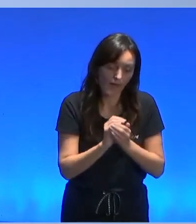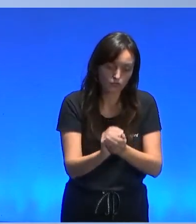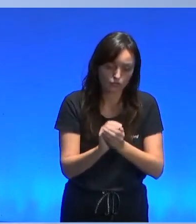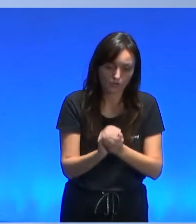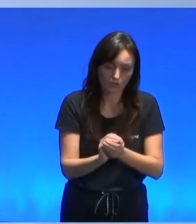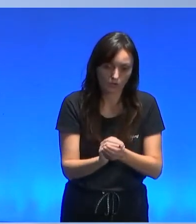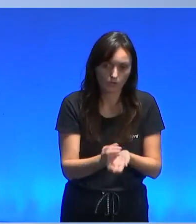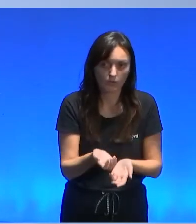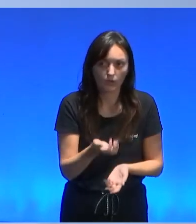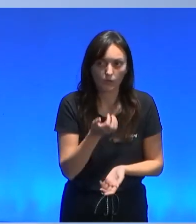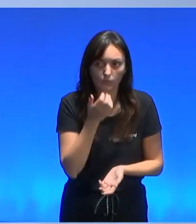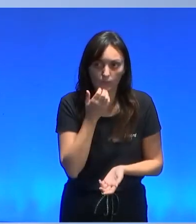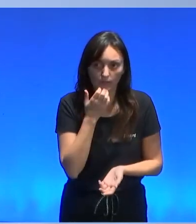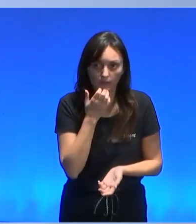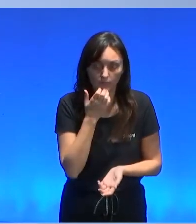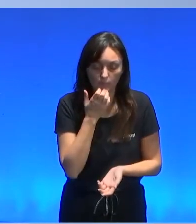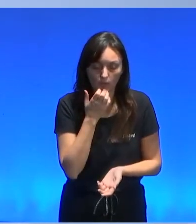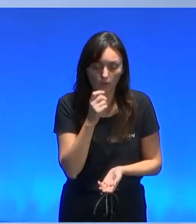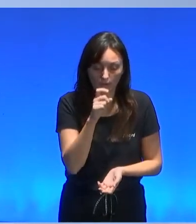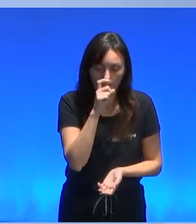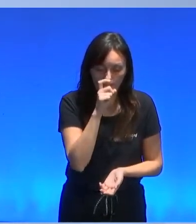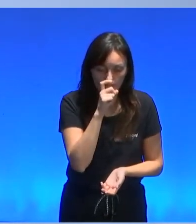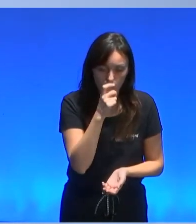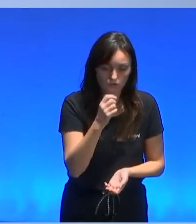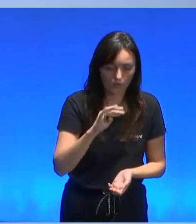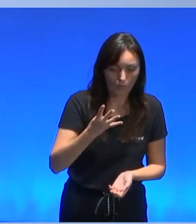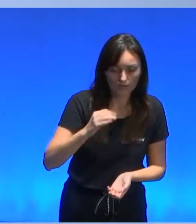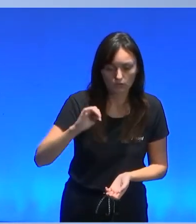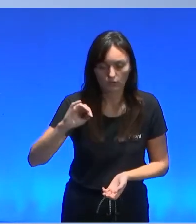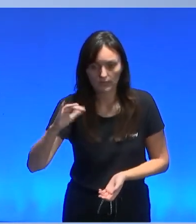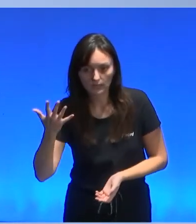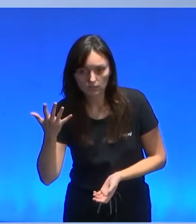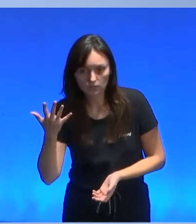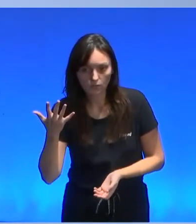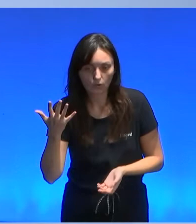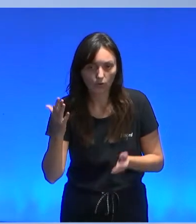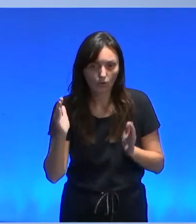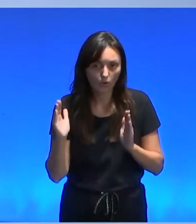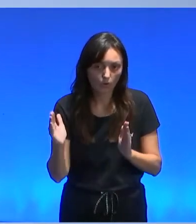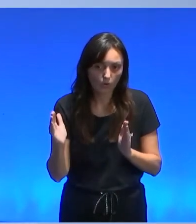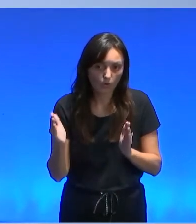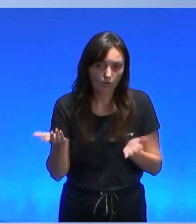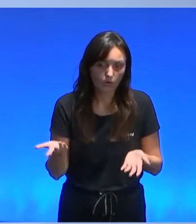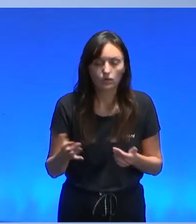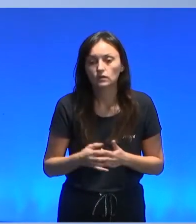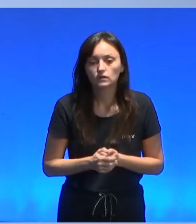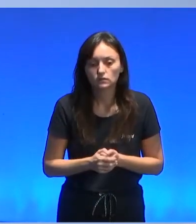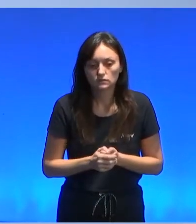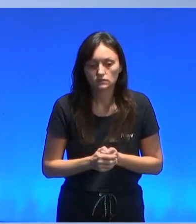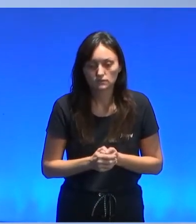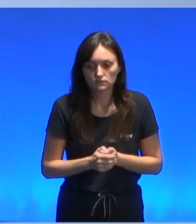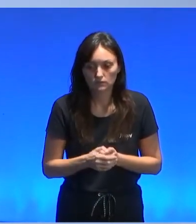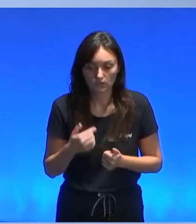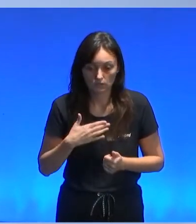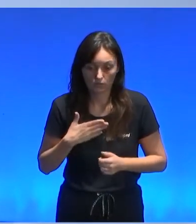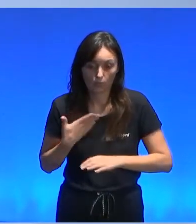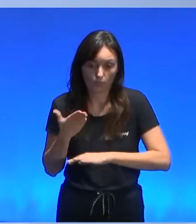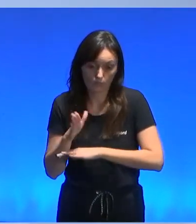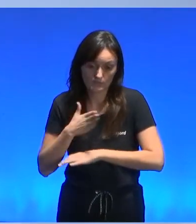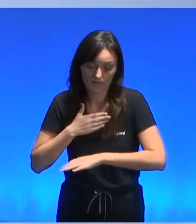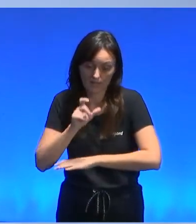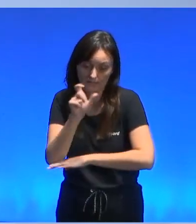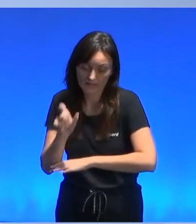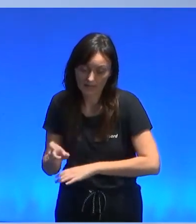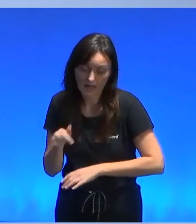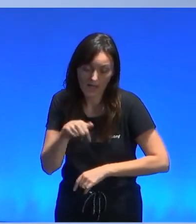ejemplo, entre niños de cuarto y quinto, o como esta es la propuesta que nosotros hacemos en Italia,